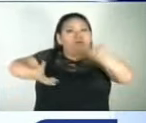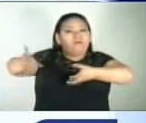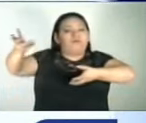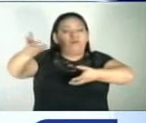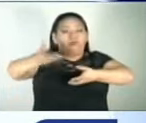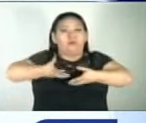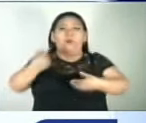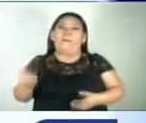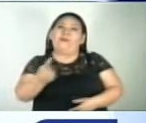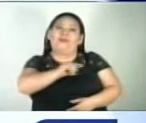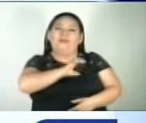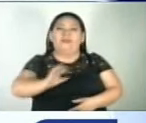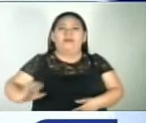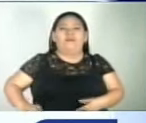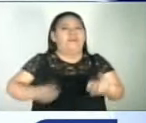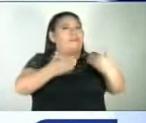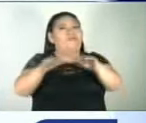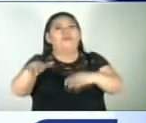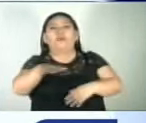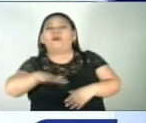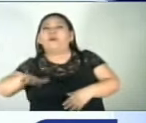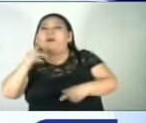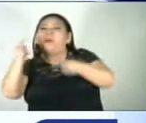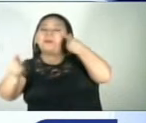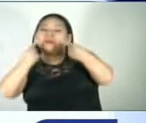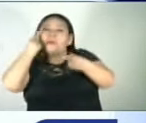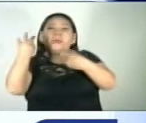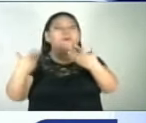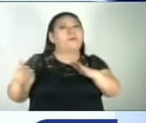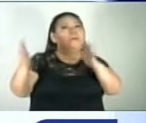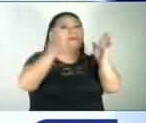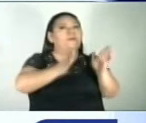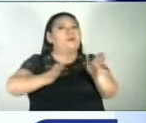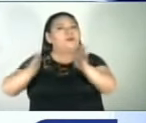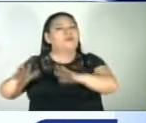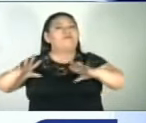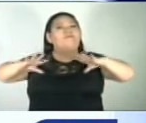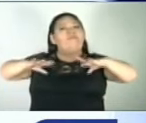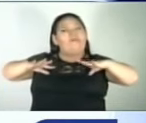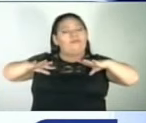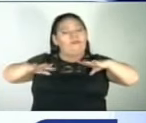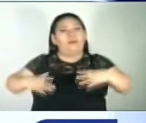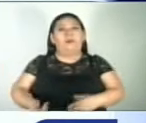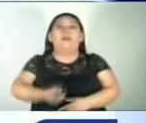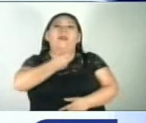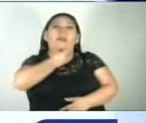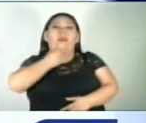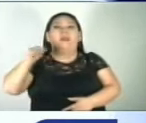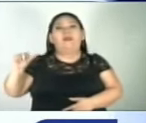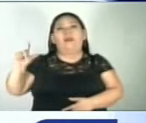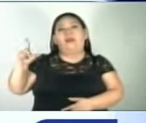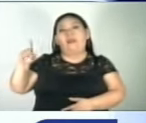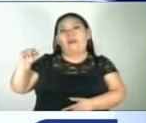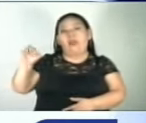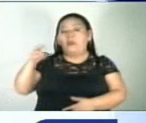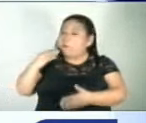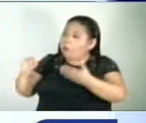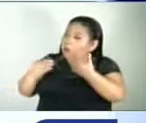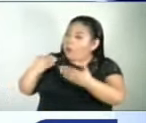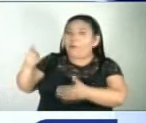de los salvadoreños a los diferentes destinos que se han preparado para vacacionar. Aldair Tadeo conversó con la